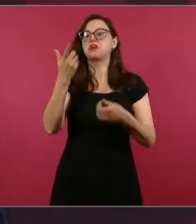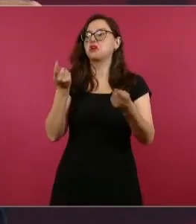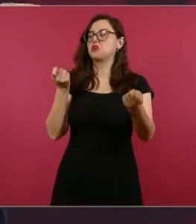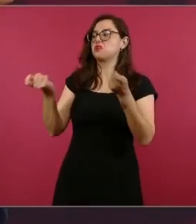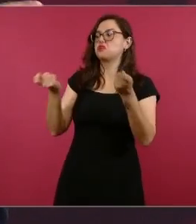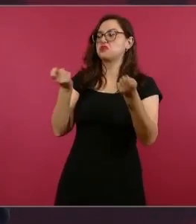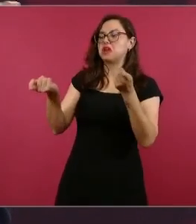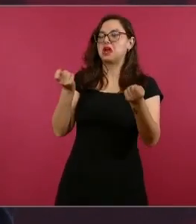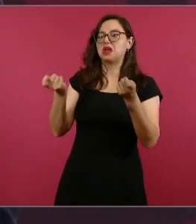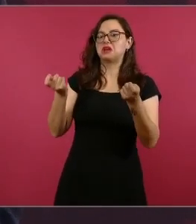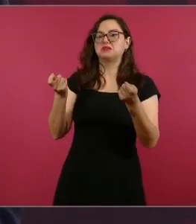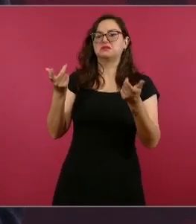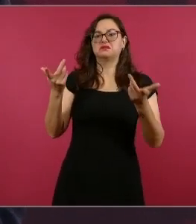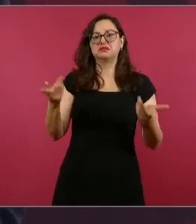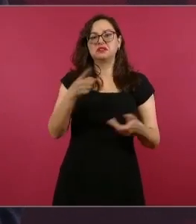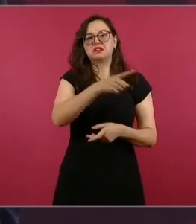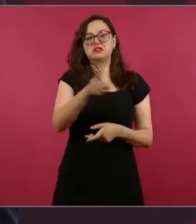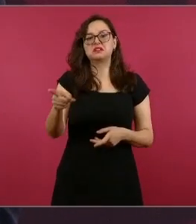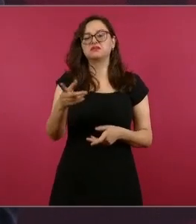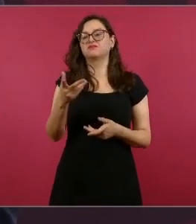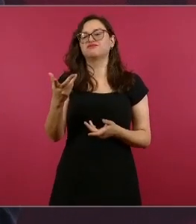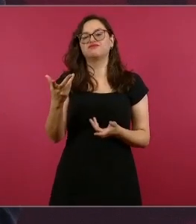Y como hay elecciones,